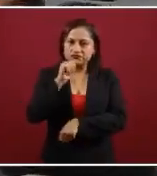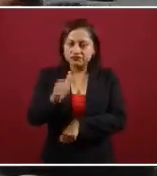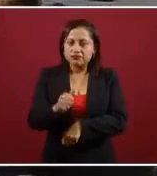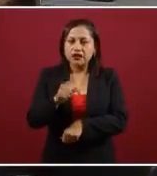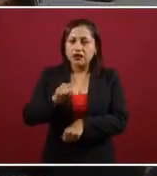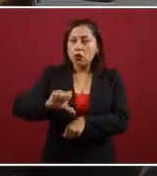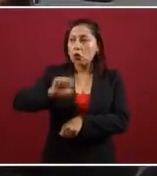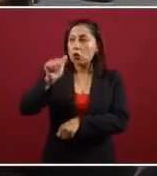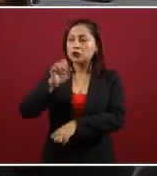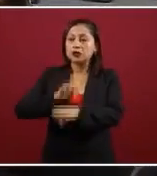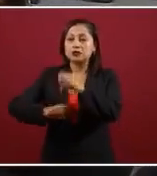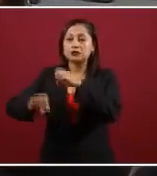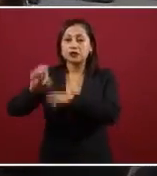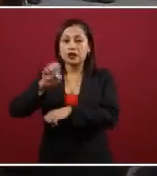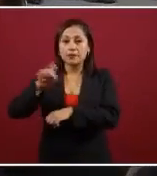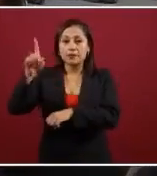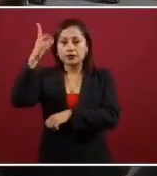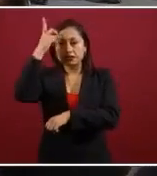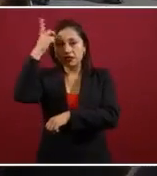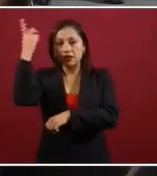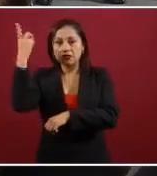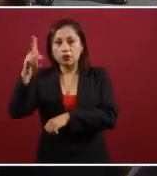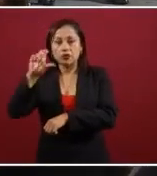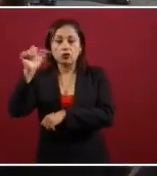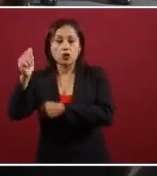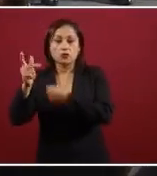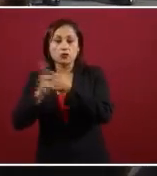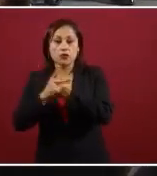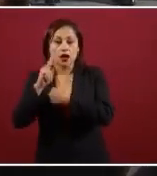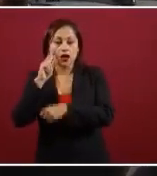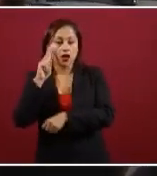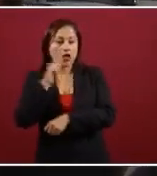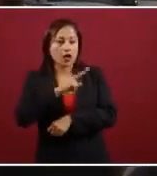México como tierra de conquista